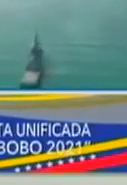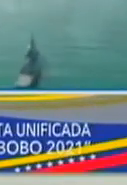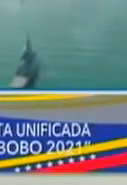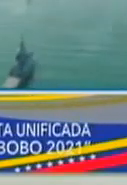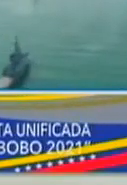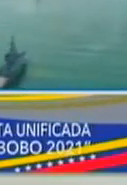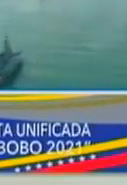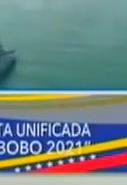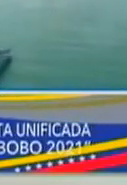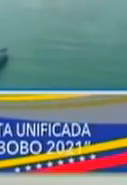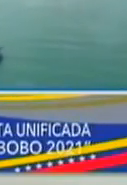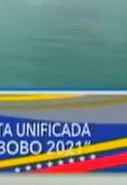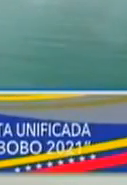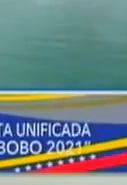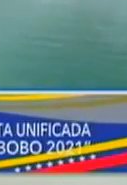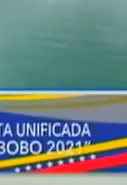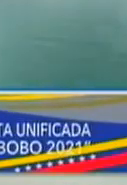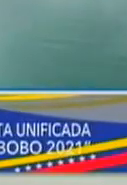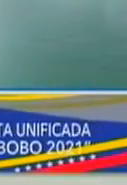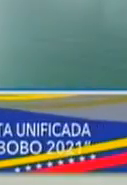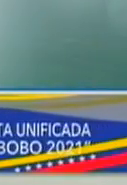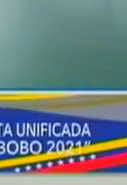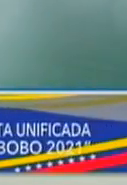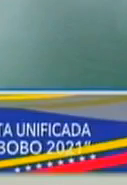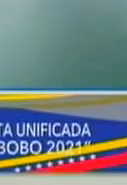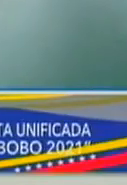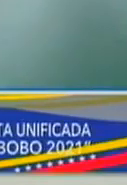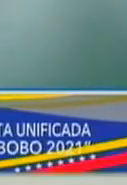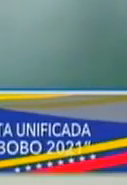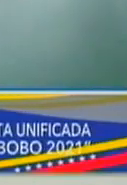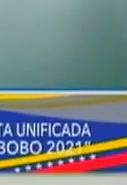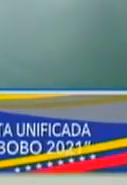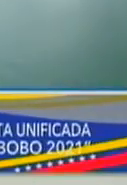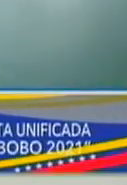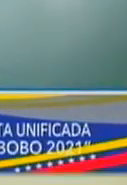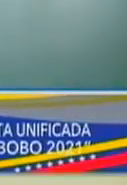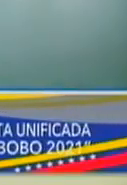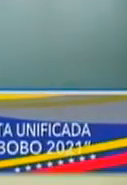sus fuerzas y medios, en perfecta unión